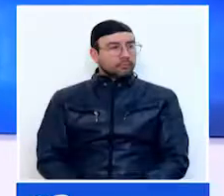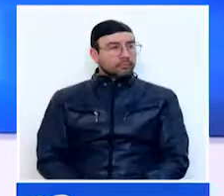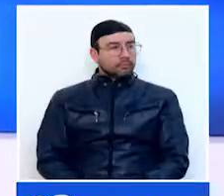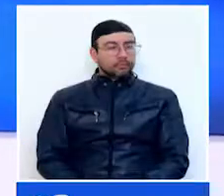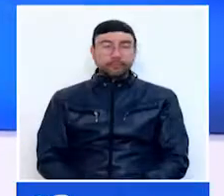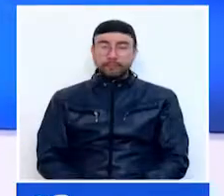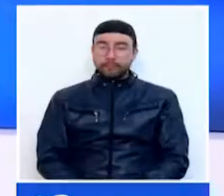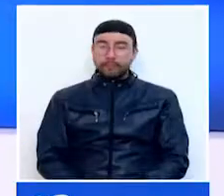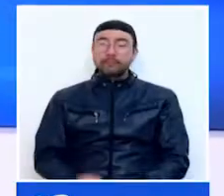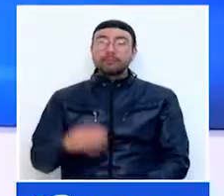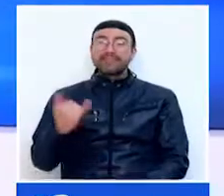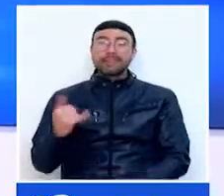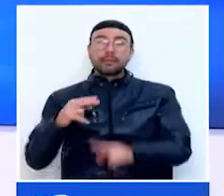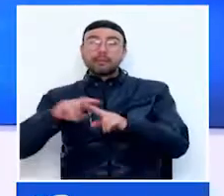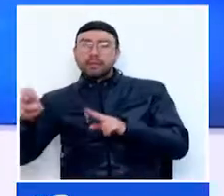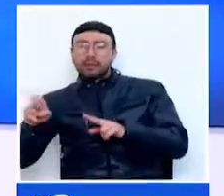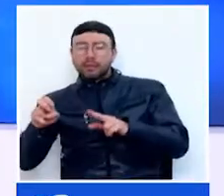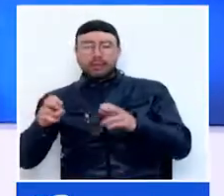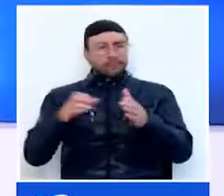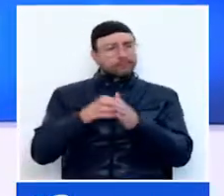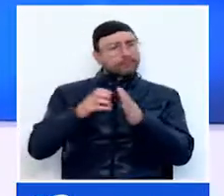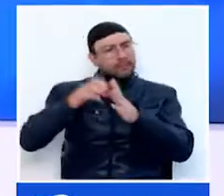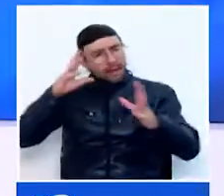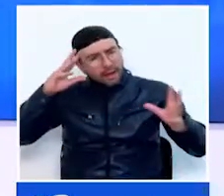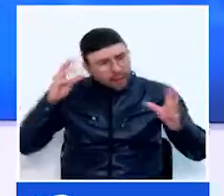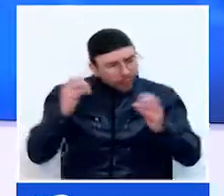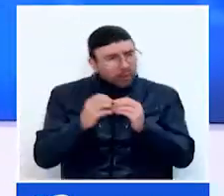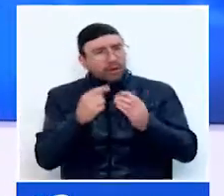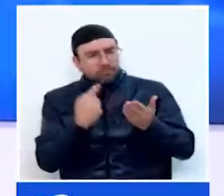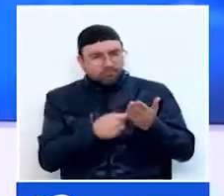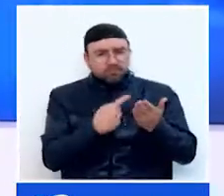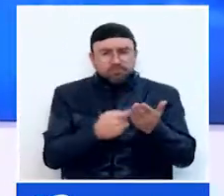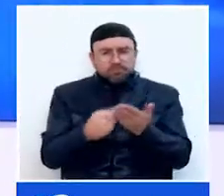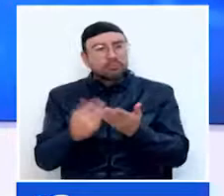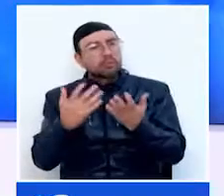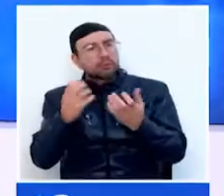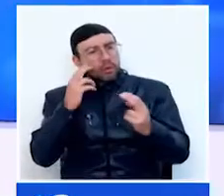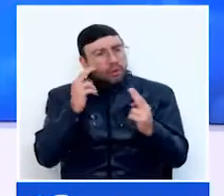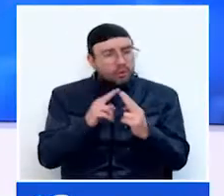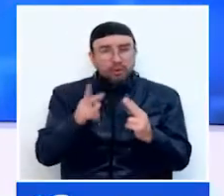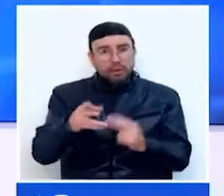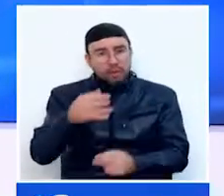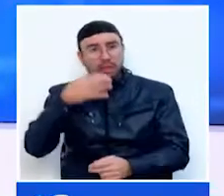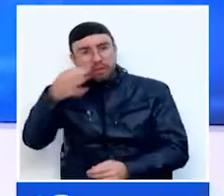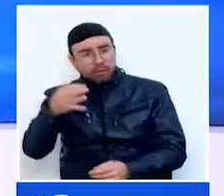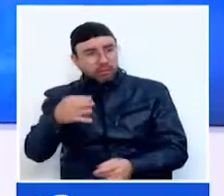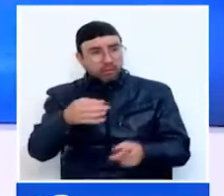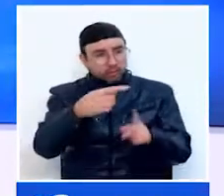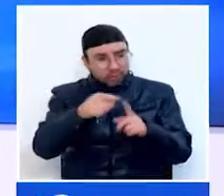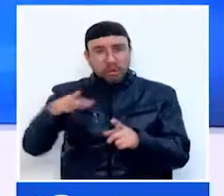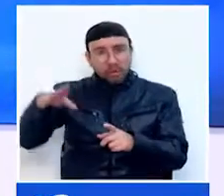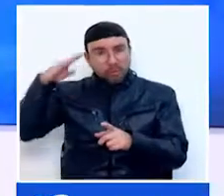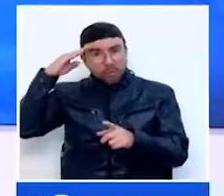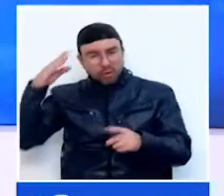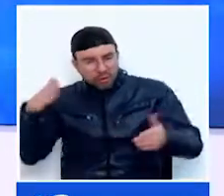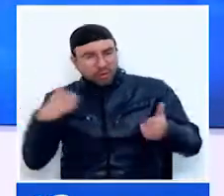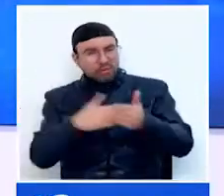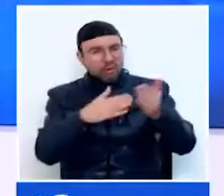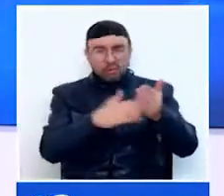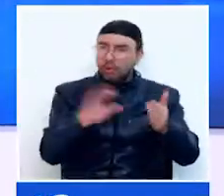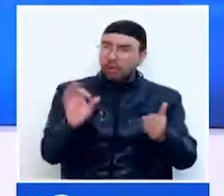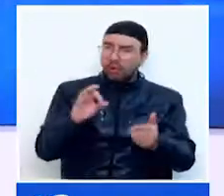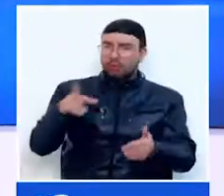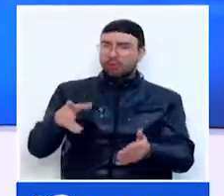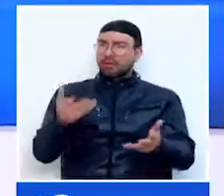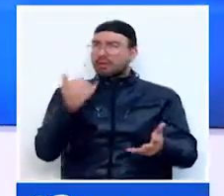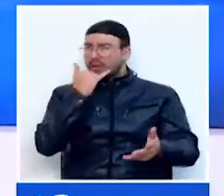Las autoridades en Manizales crearon una mesa de concertación con el objetivo de conocer las denuncias sobre agresiones efectuadas por la policía o sobre los uniformados